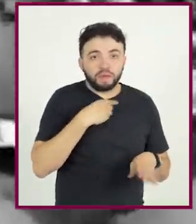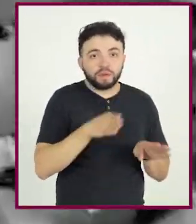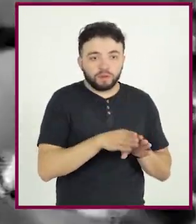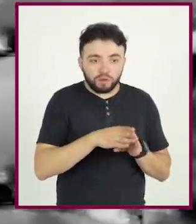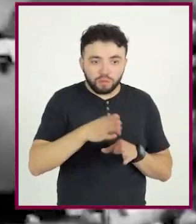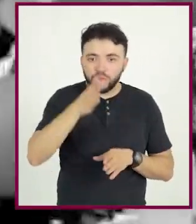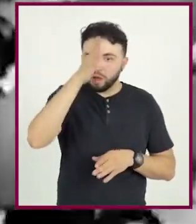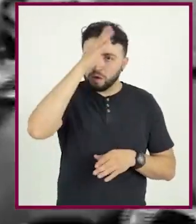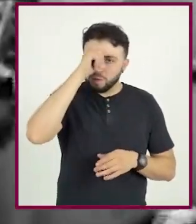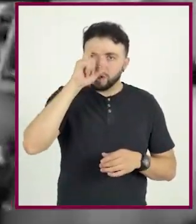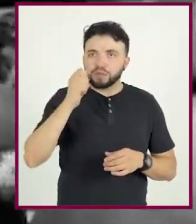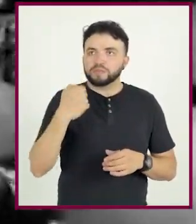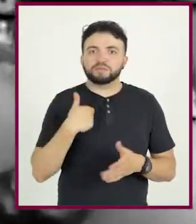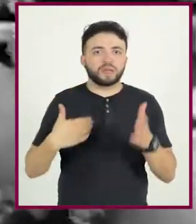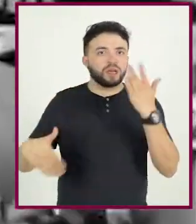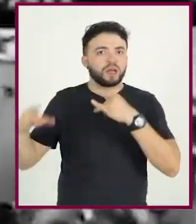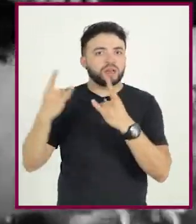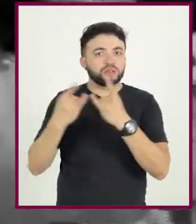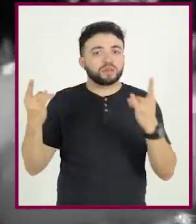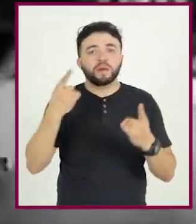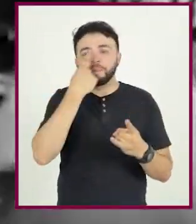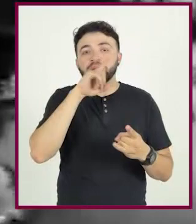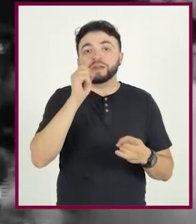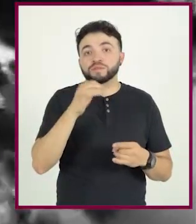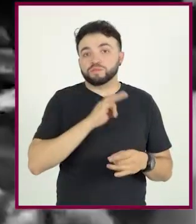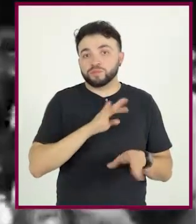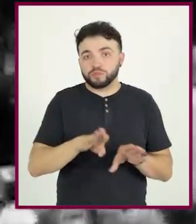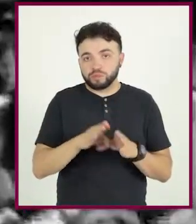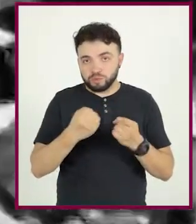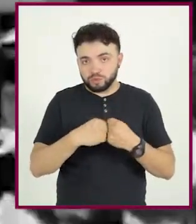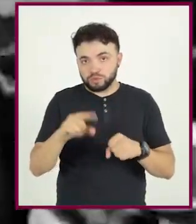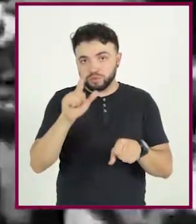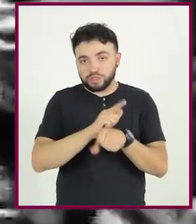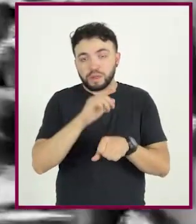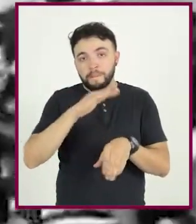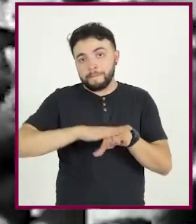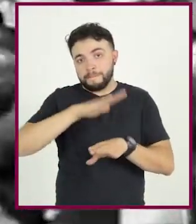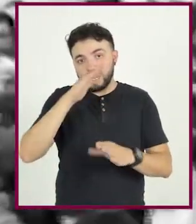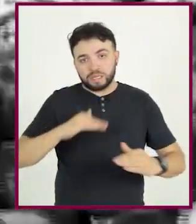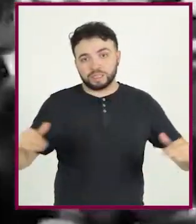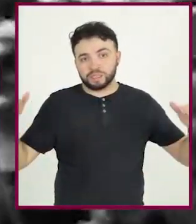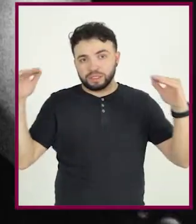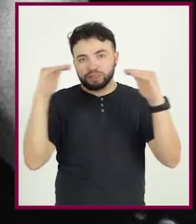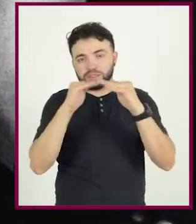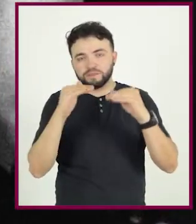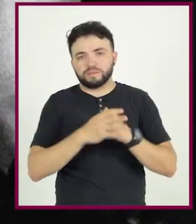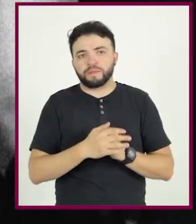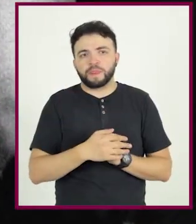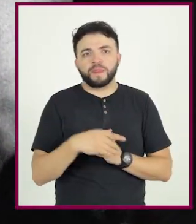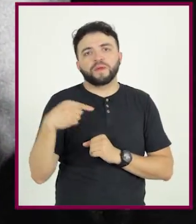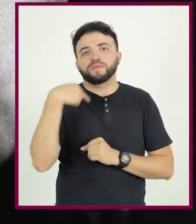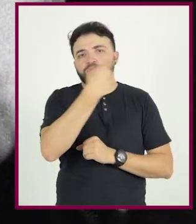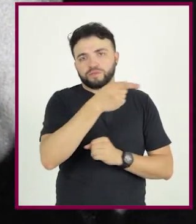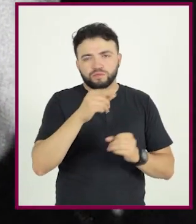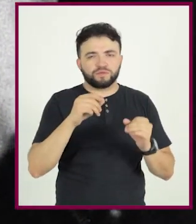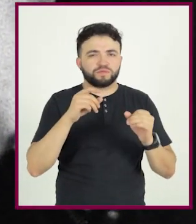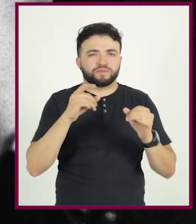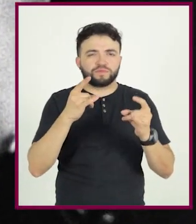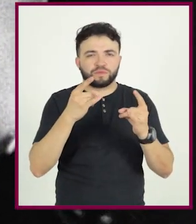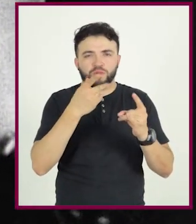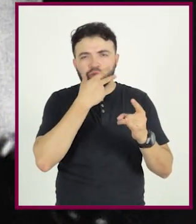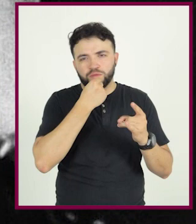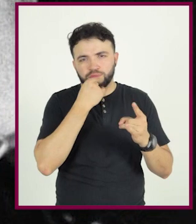deben de asumir su papel histórico para lograr una sociedad más igualitaria. Mientras que para